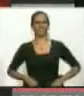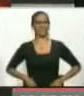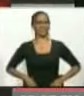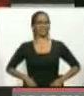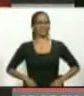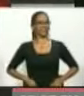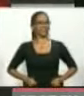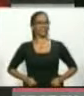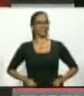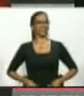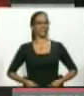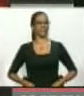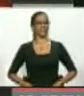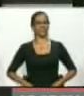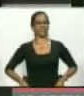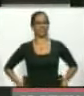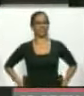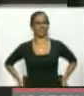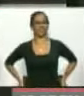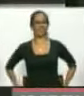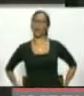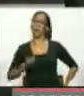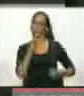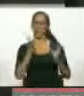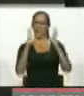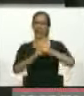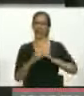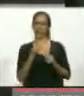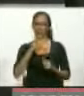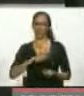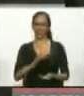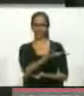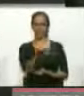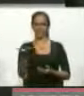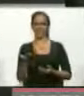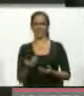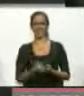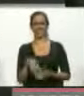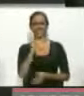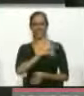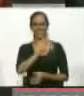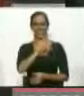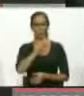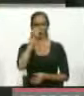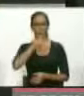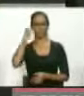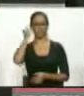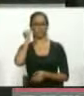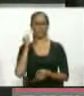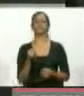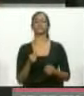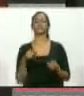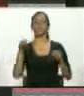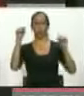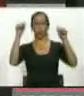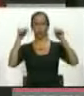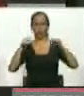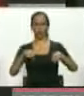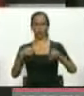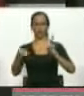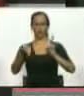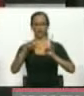bien muy buenas noches cómo está todo ustedes señoras y señores miren vamos hoy con la